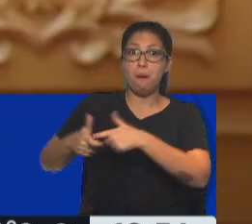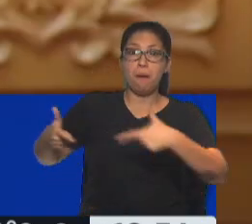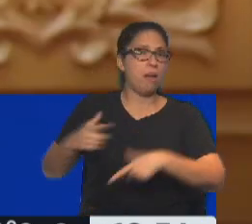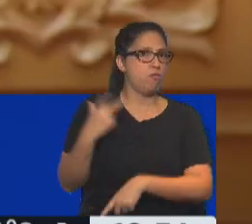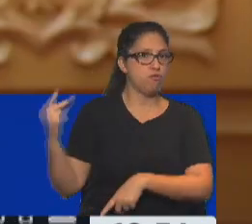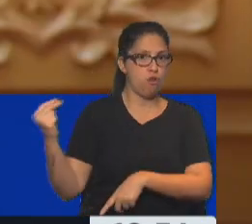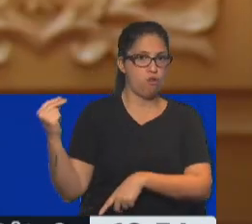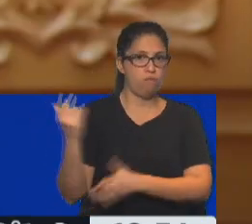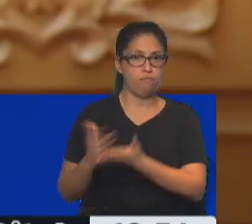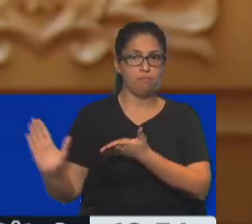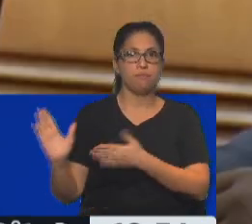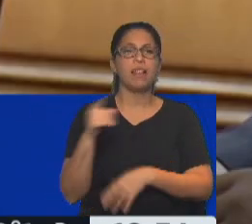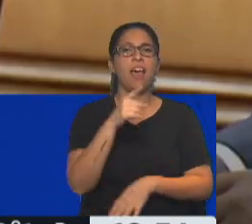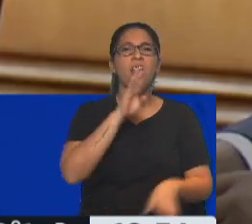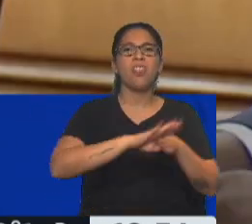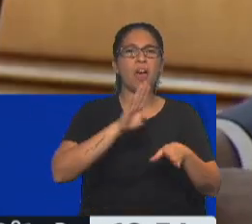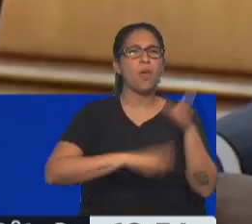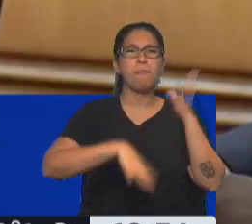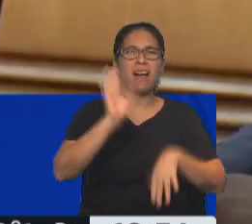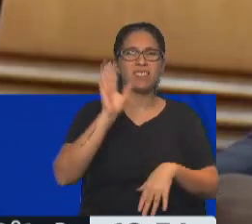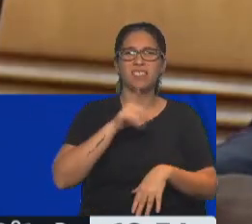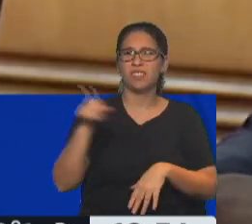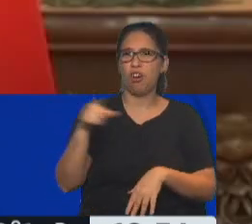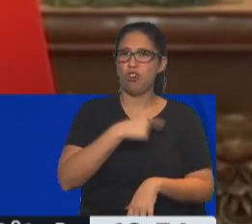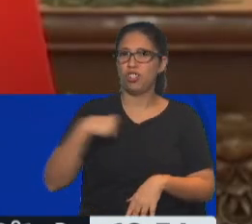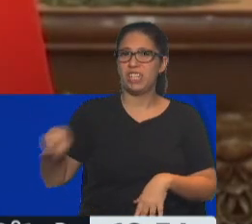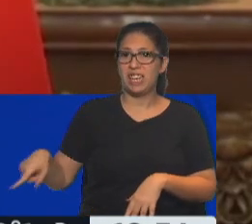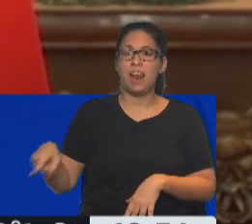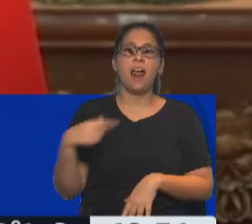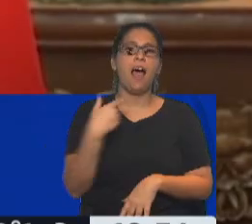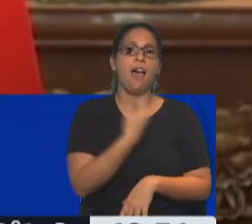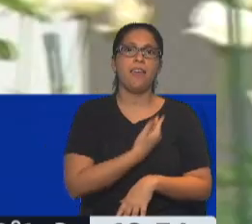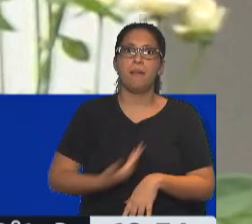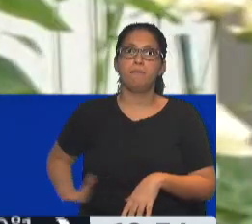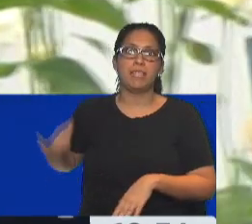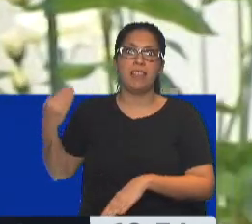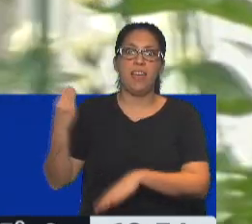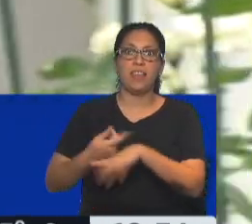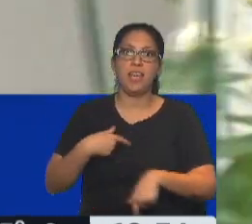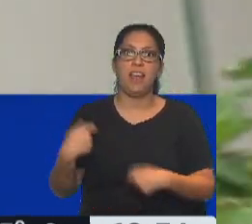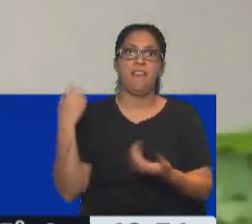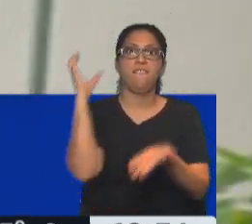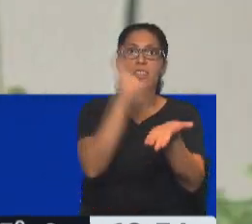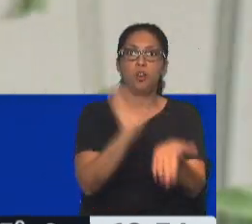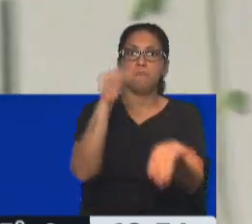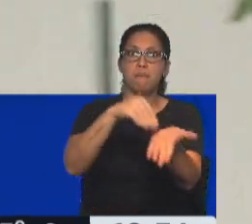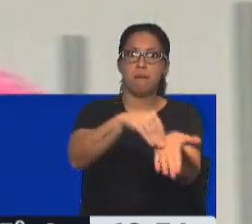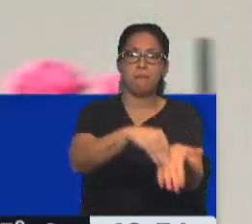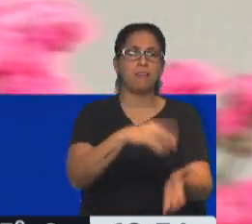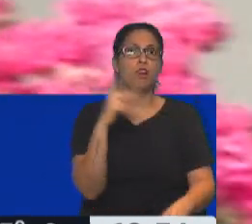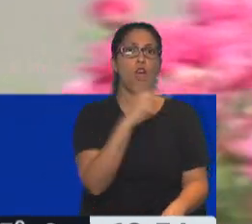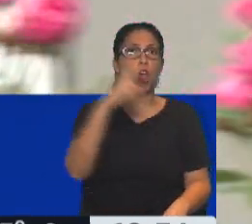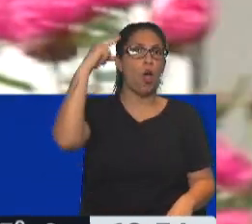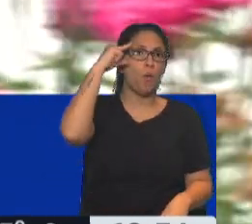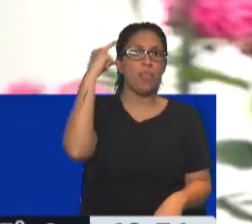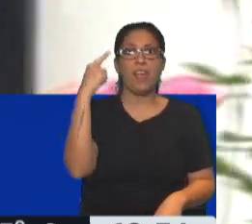más endeudados con Beijing y uno de los territorios elegidos por Xi Jinping para invertir. Biden intenta con Ruto